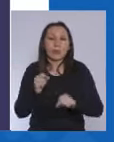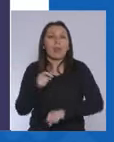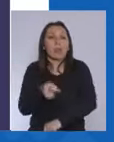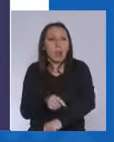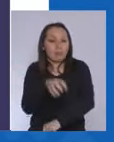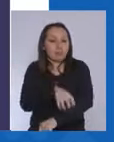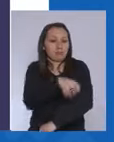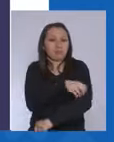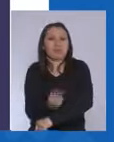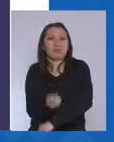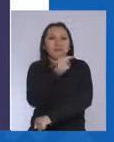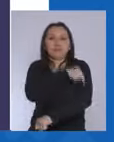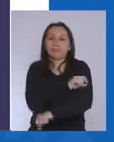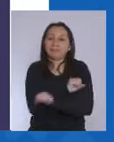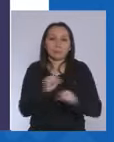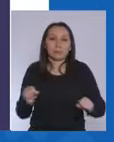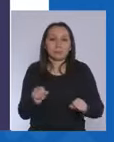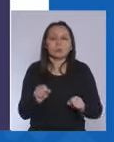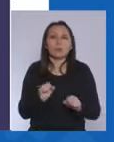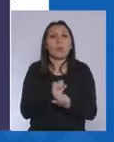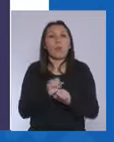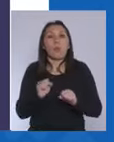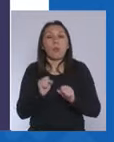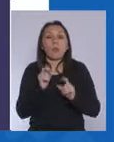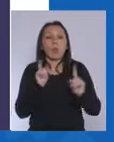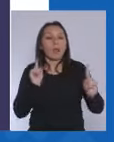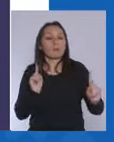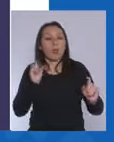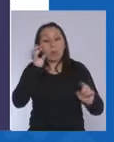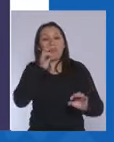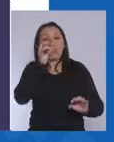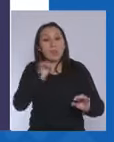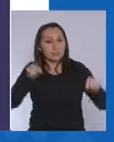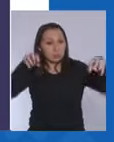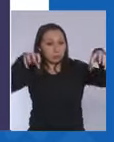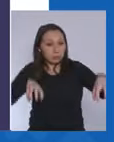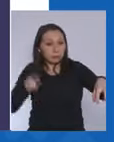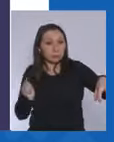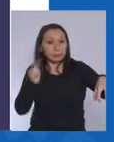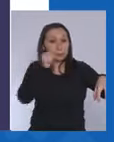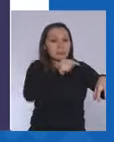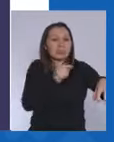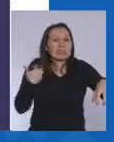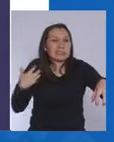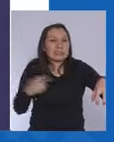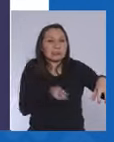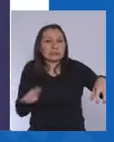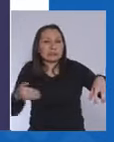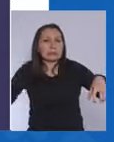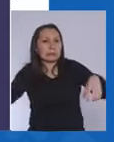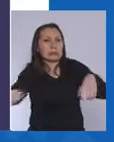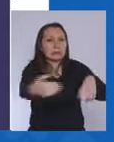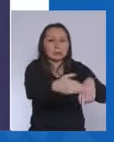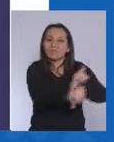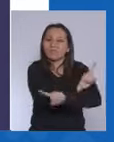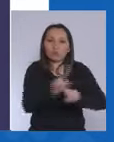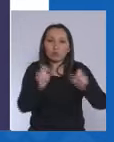también decir que las personas no pueden desviarse de su destino en el trayecto independientemente del estado de la